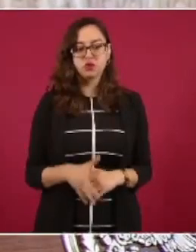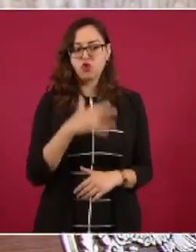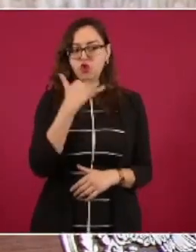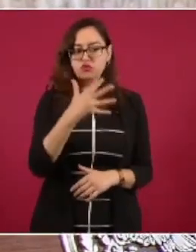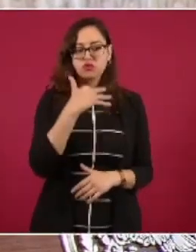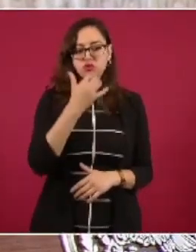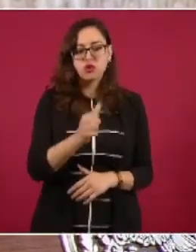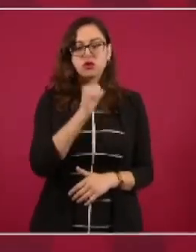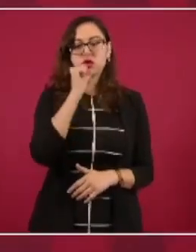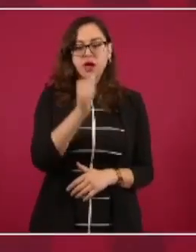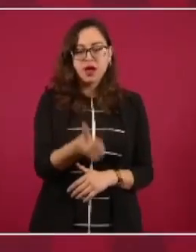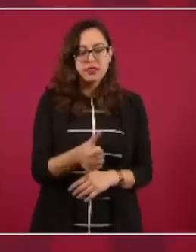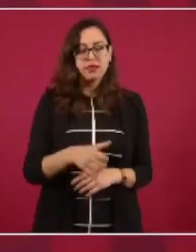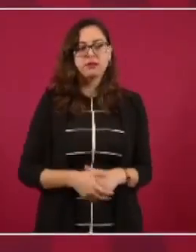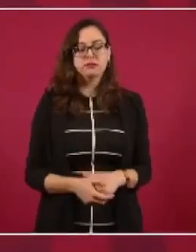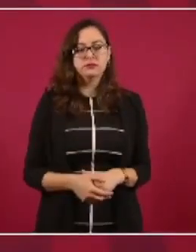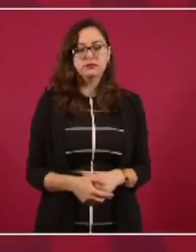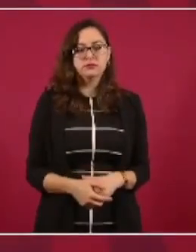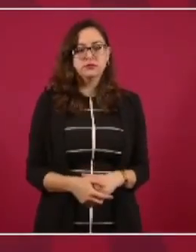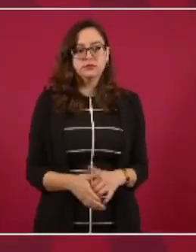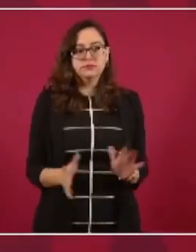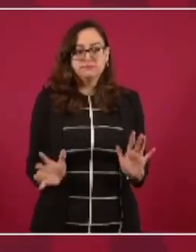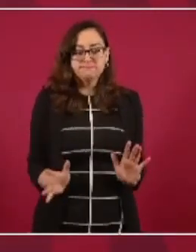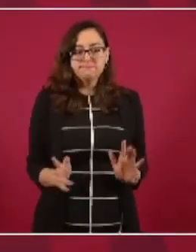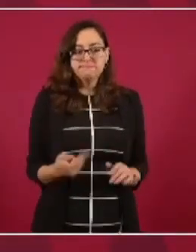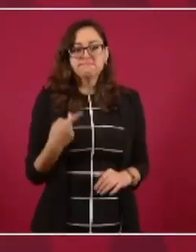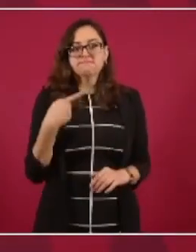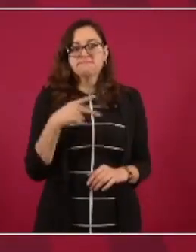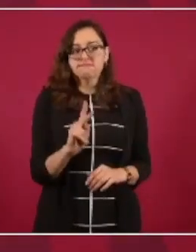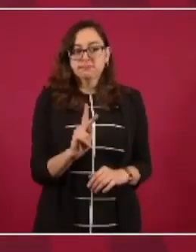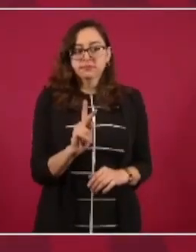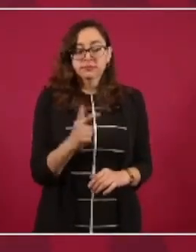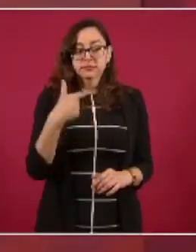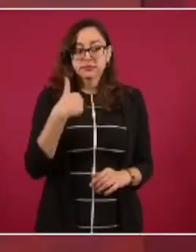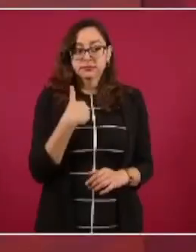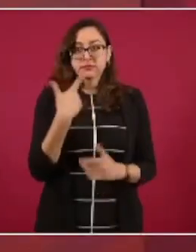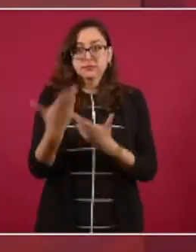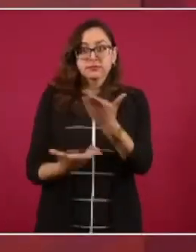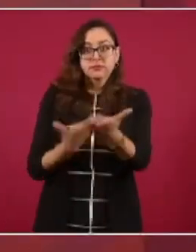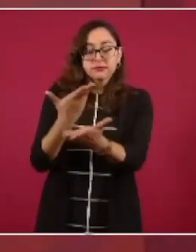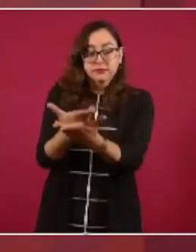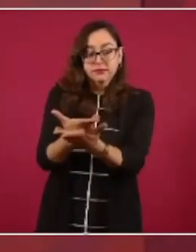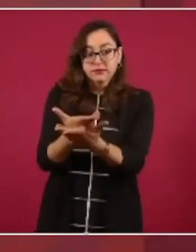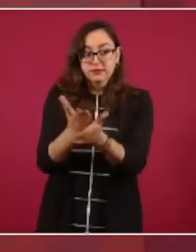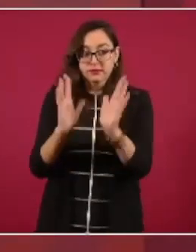incorruptible, pero no depende de mí, depende